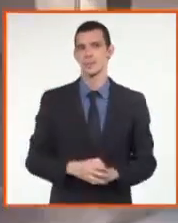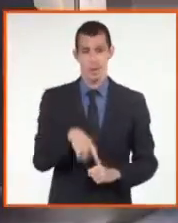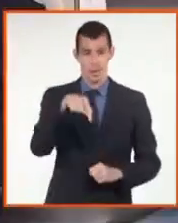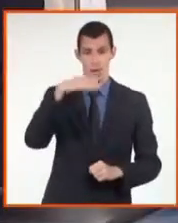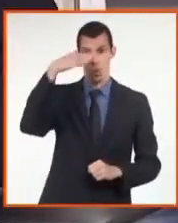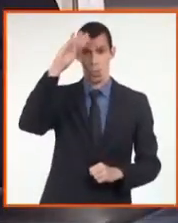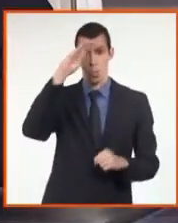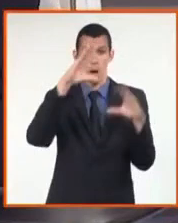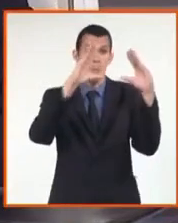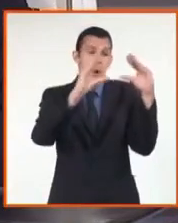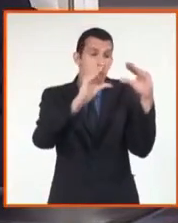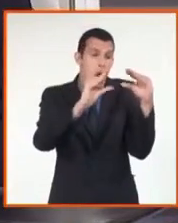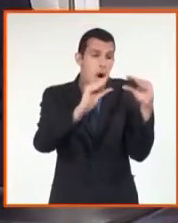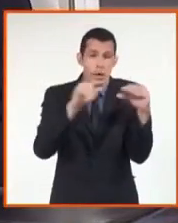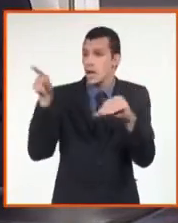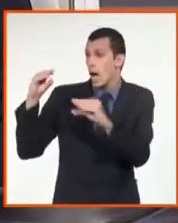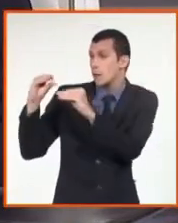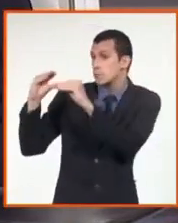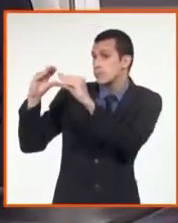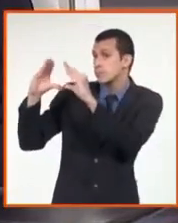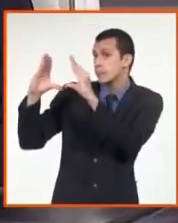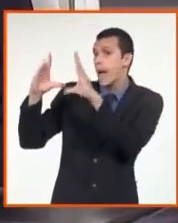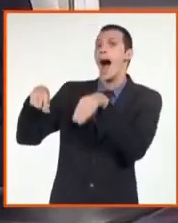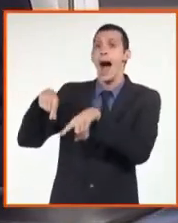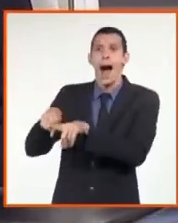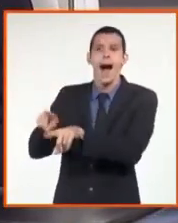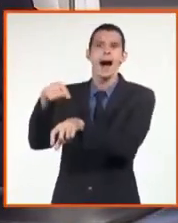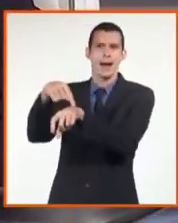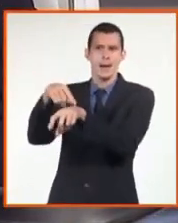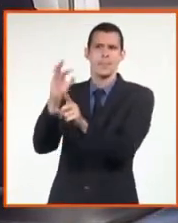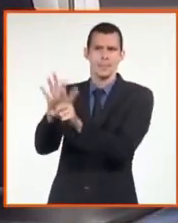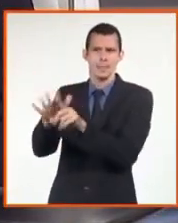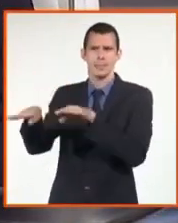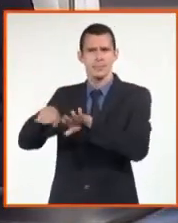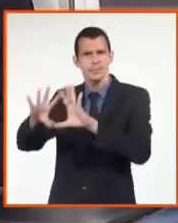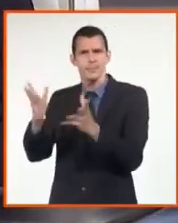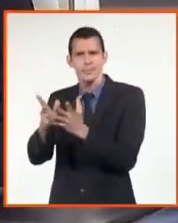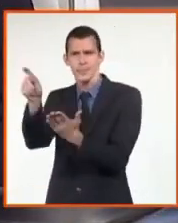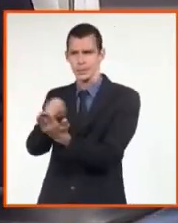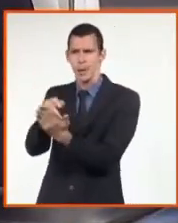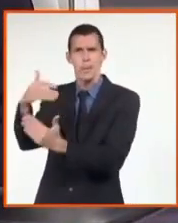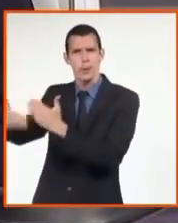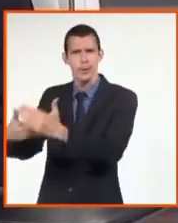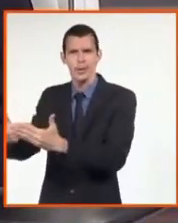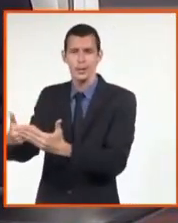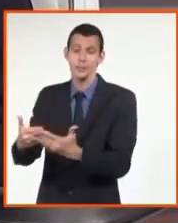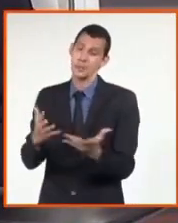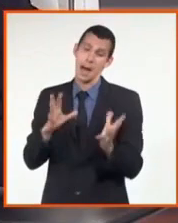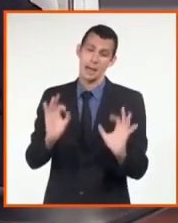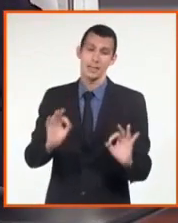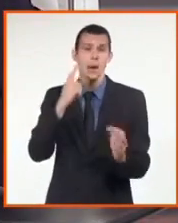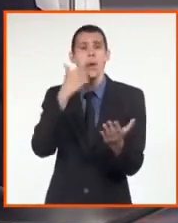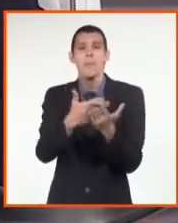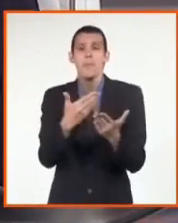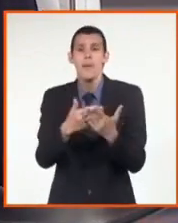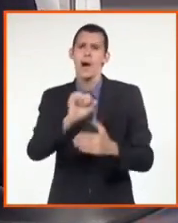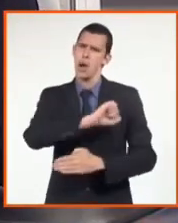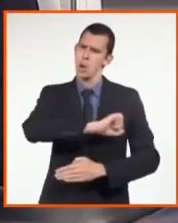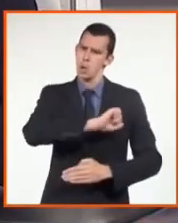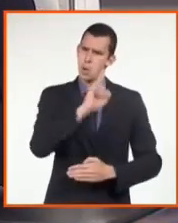Randy a pesar de eso a pesar de eso la información fluyó creo que fuimos capaces de buscar alternativas